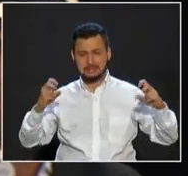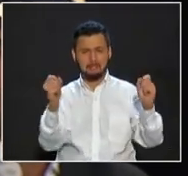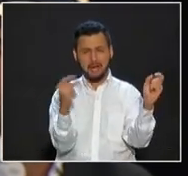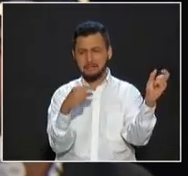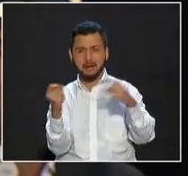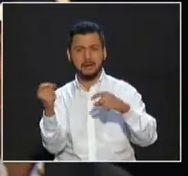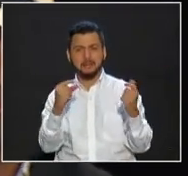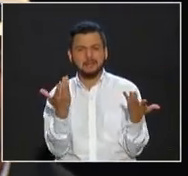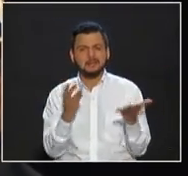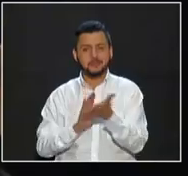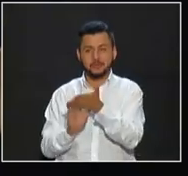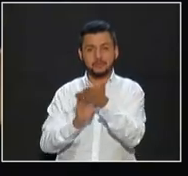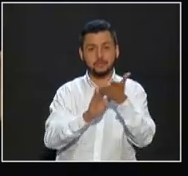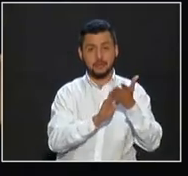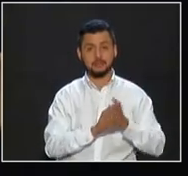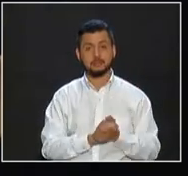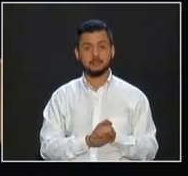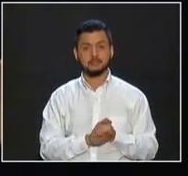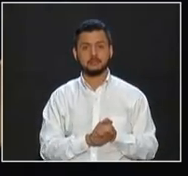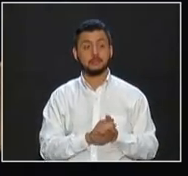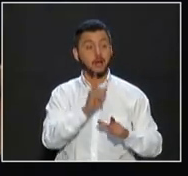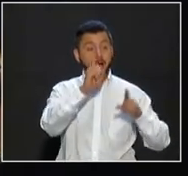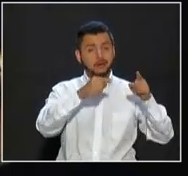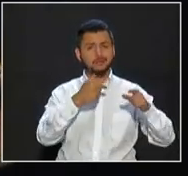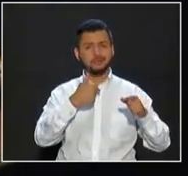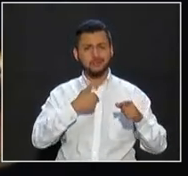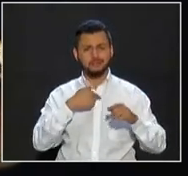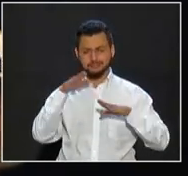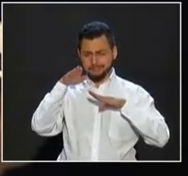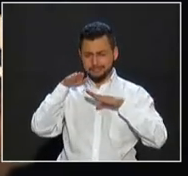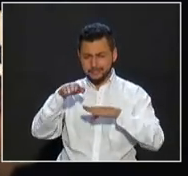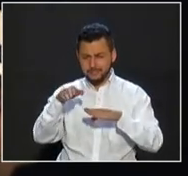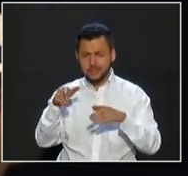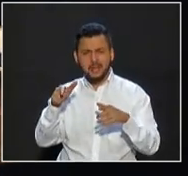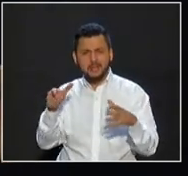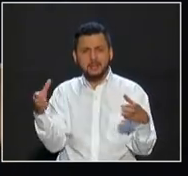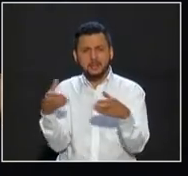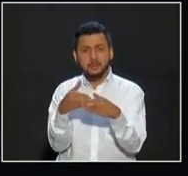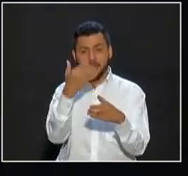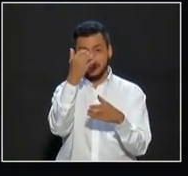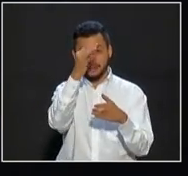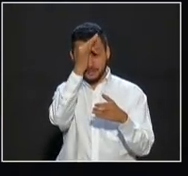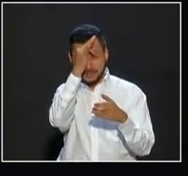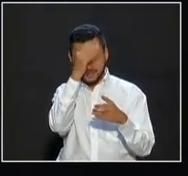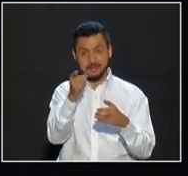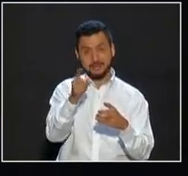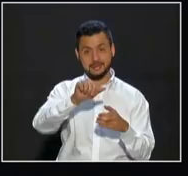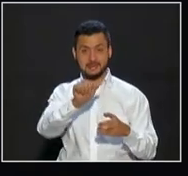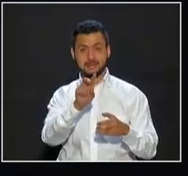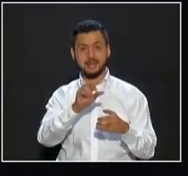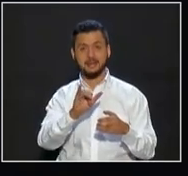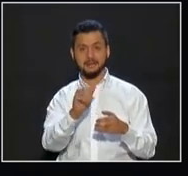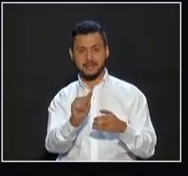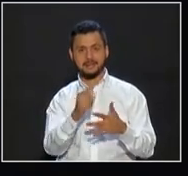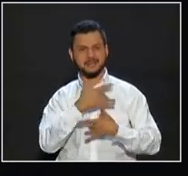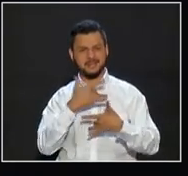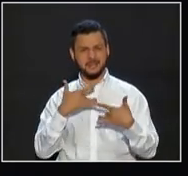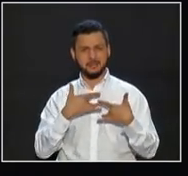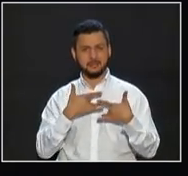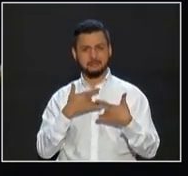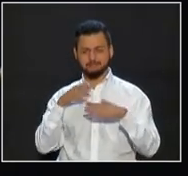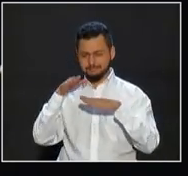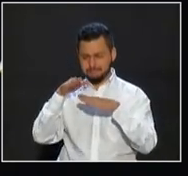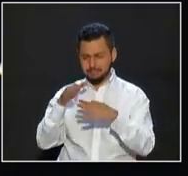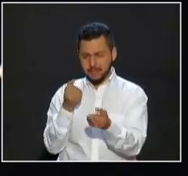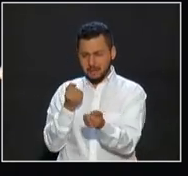pretenden eternizarse en el poder para privatizar lo público y garantizar sus negocios nos pasa en lo que está hoy chile